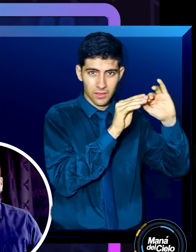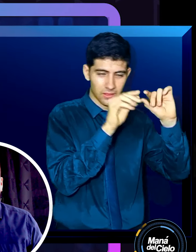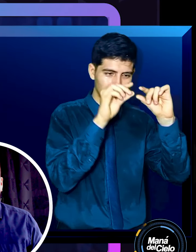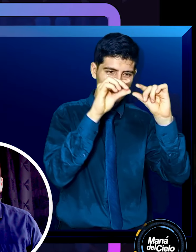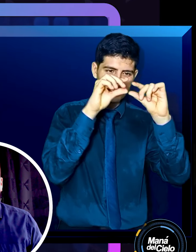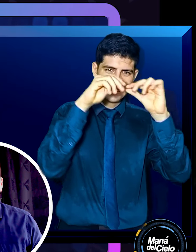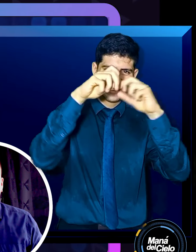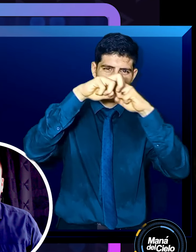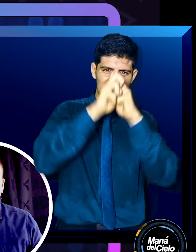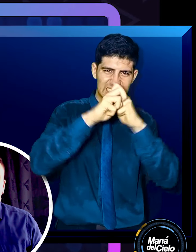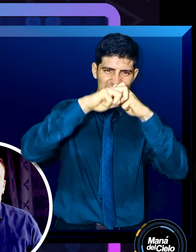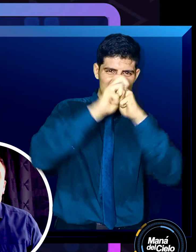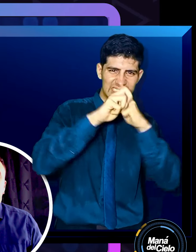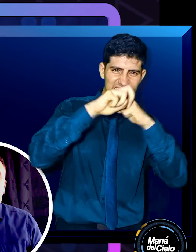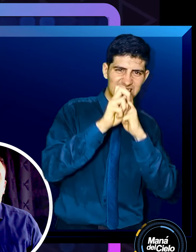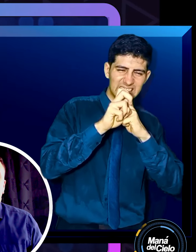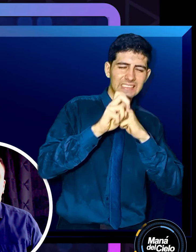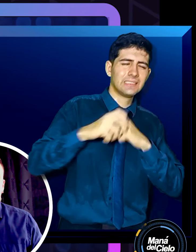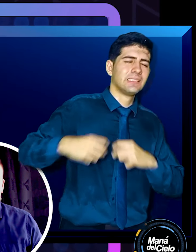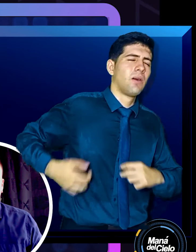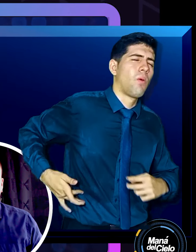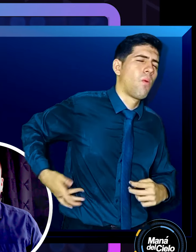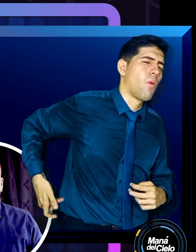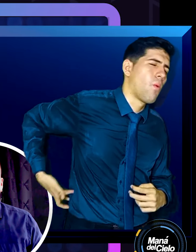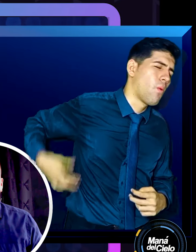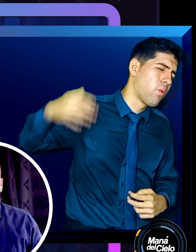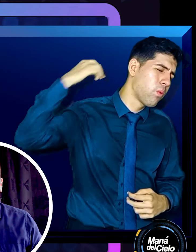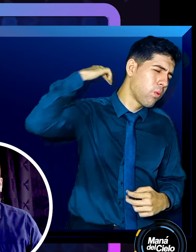tiene la iglesia desde que tú no estás.